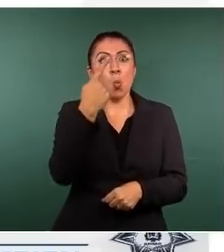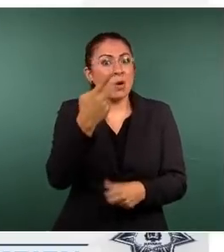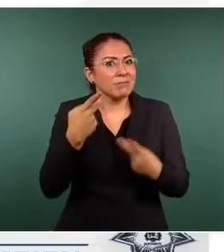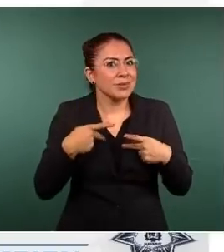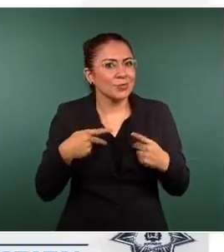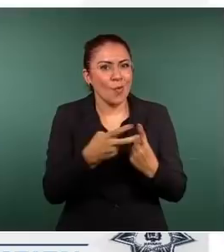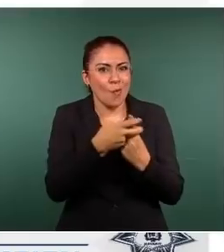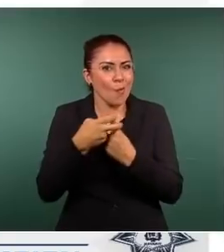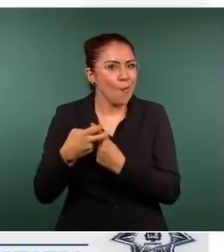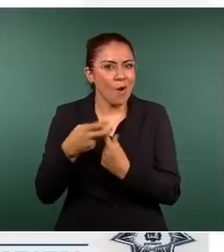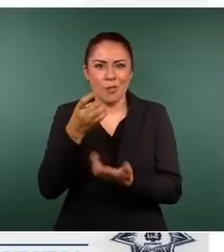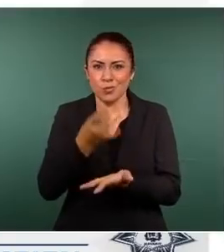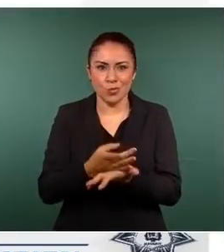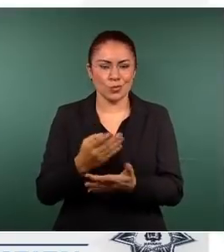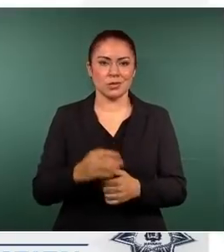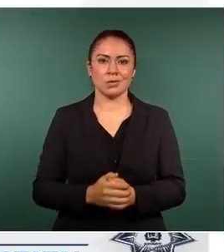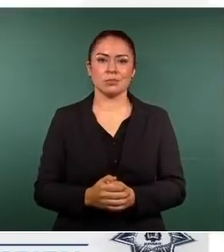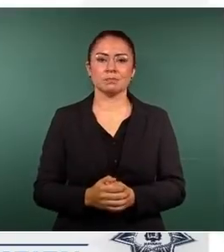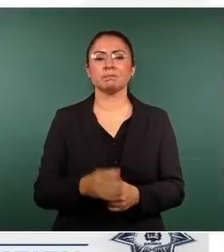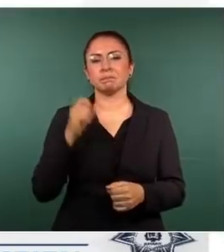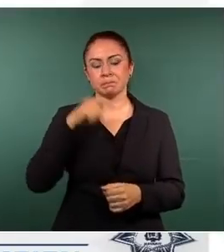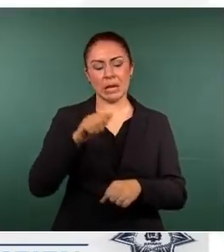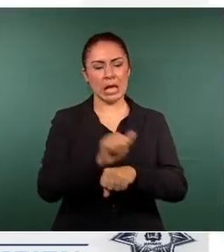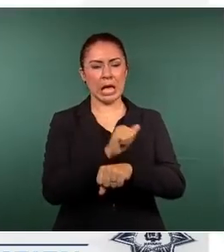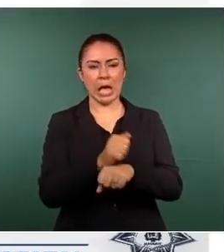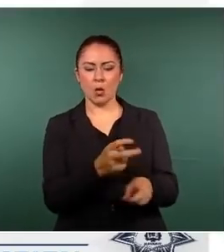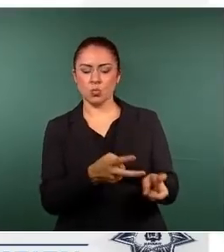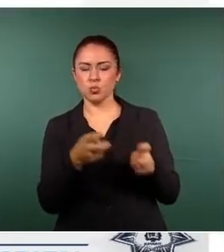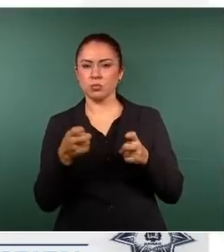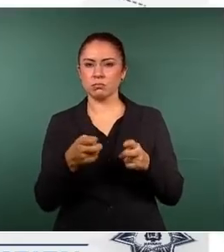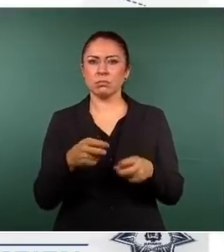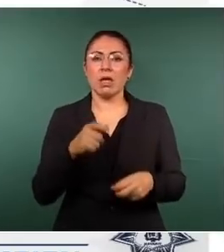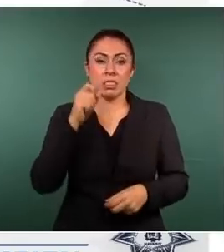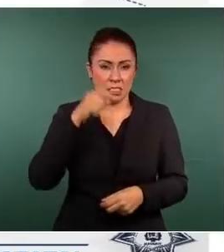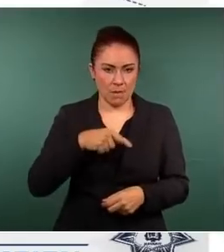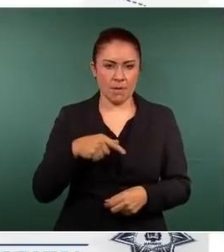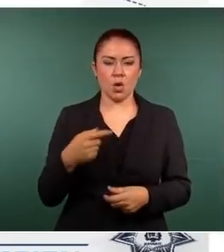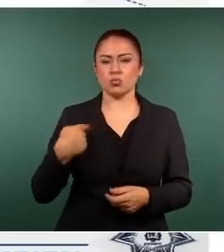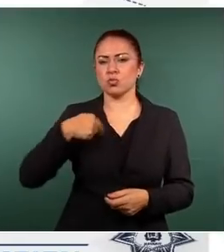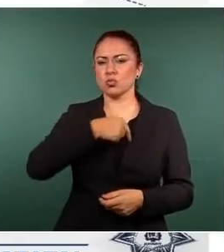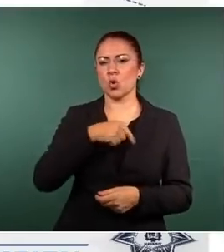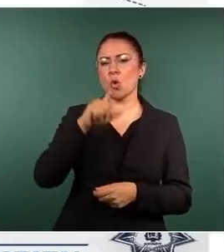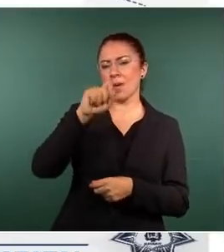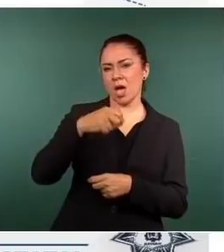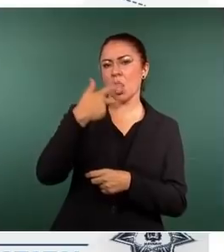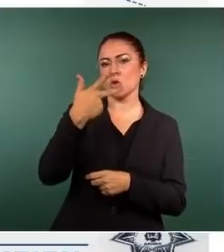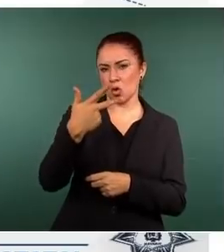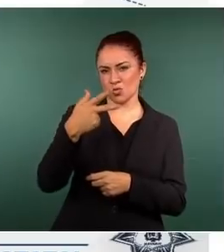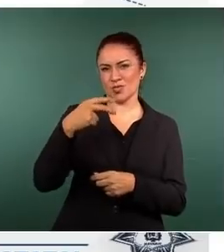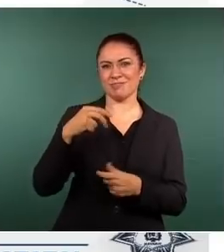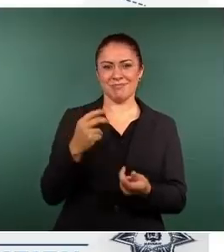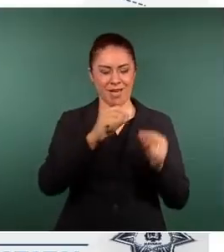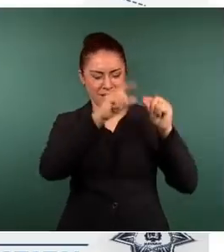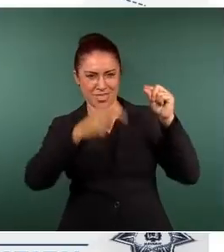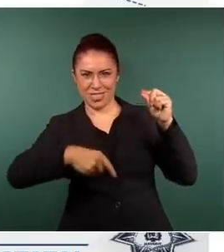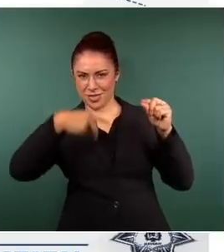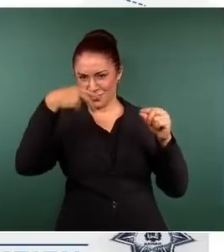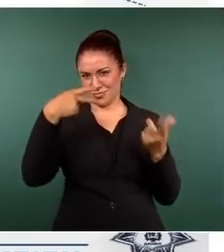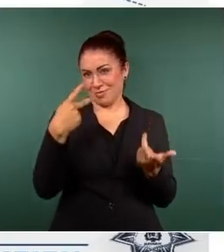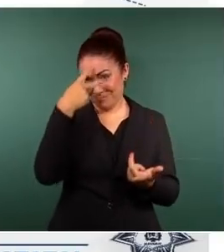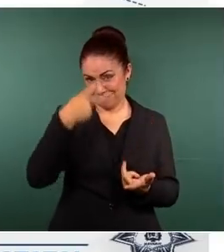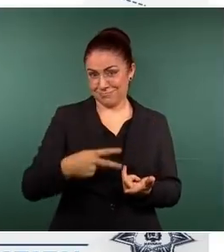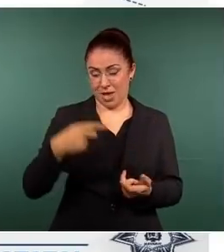en el tema de robo de vehículos ocupamos también la posición número 28 a nivel nacional con